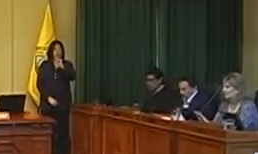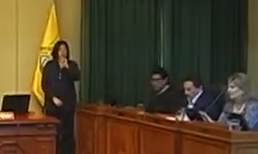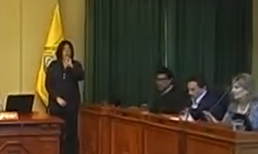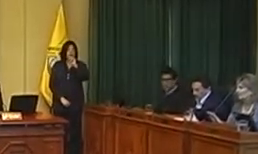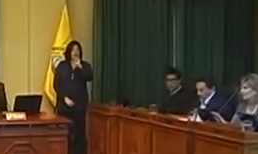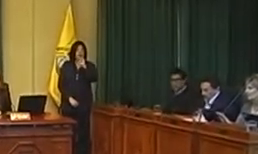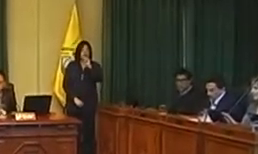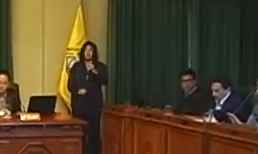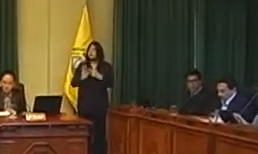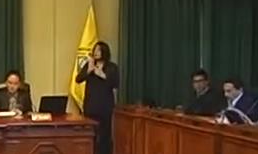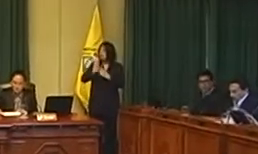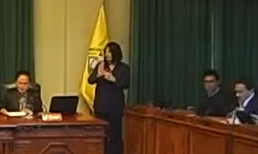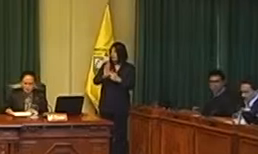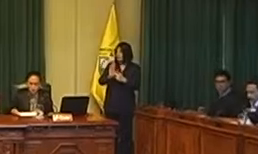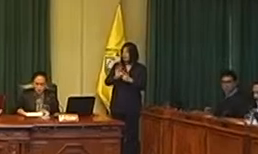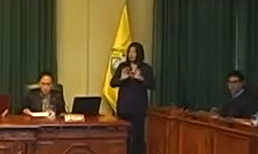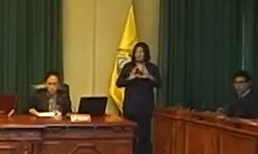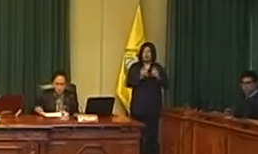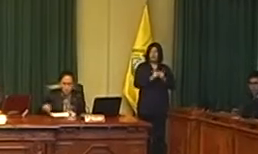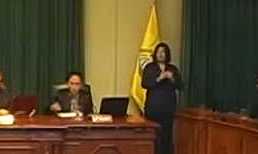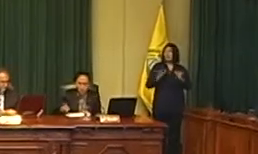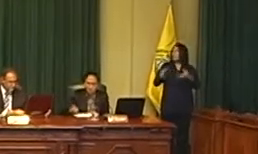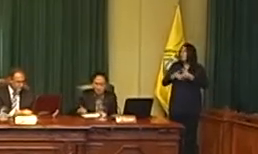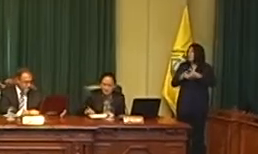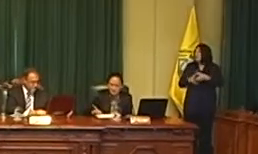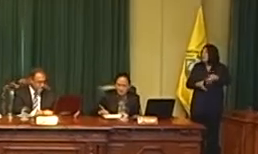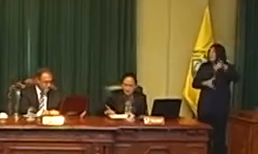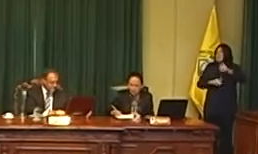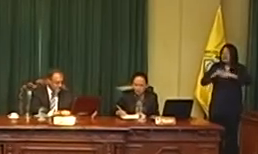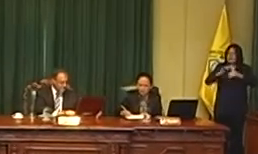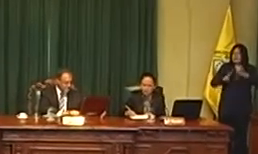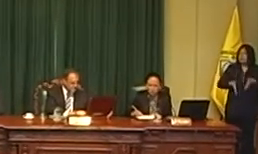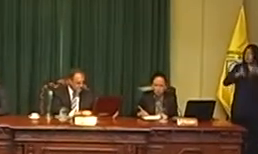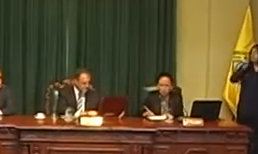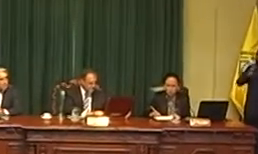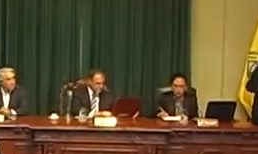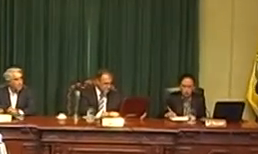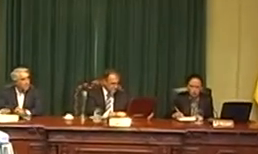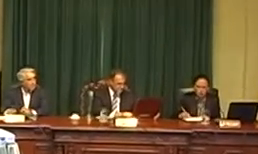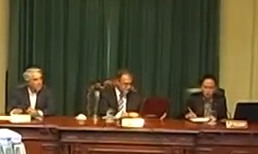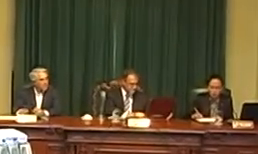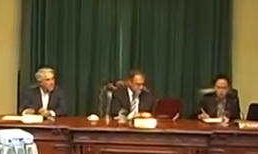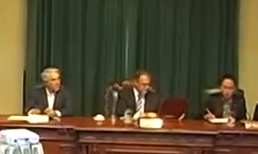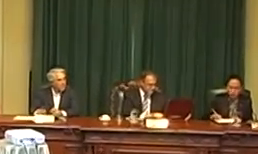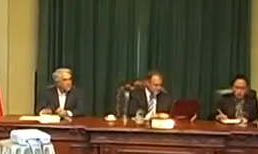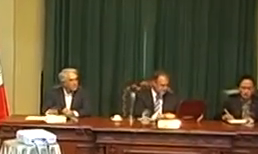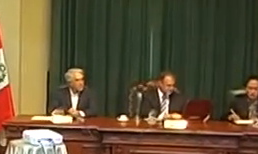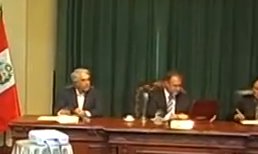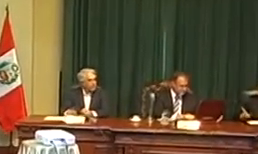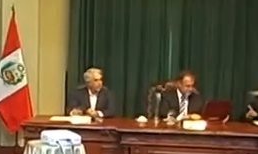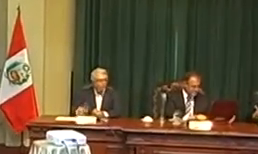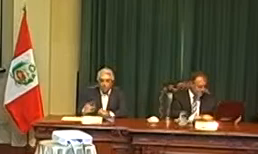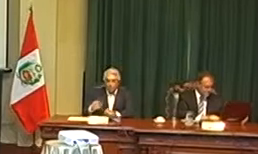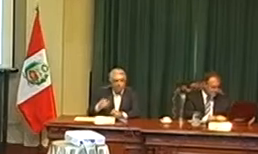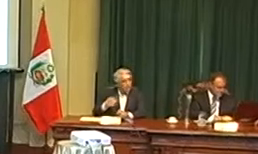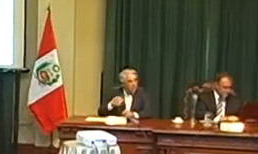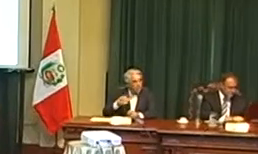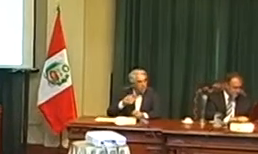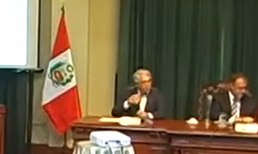Melgar, representante de la sociedad civil de la Junta de Propietarios del edificio Malecón 28 de Julio, número 545.